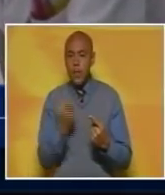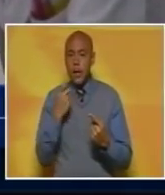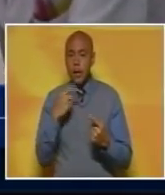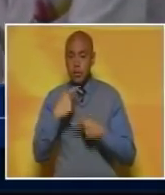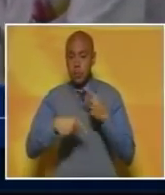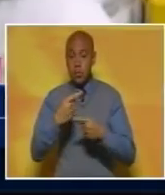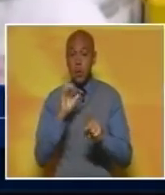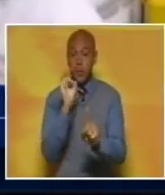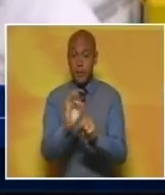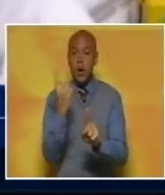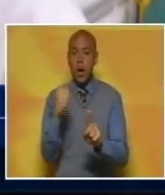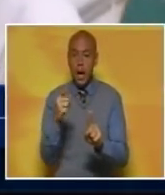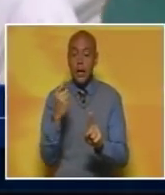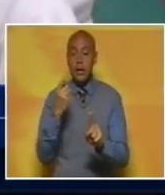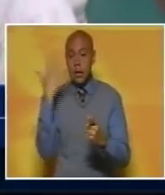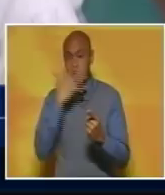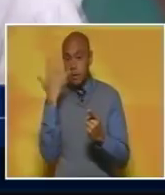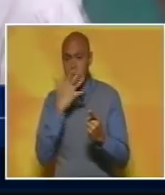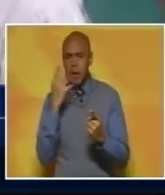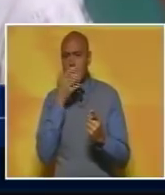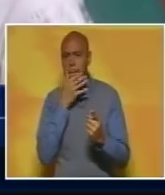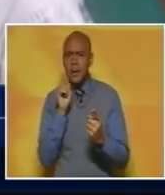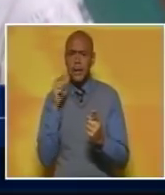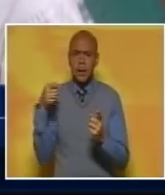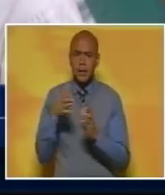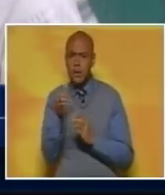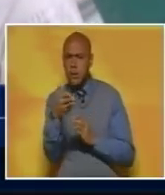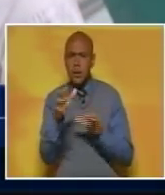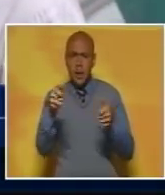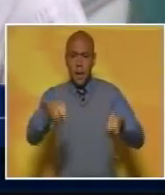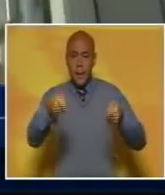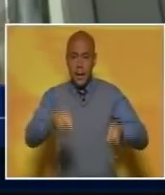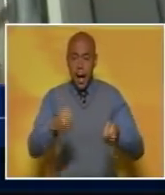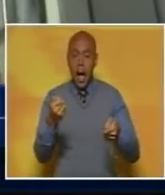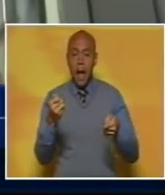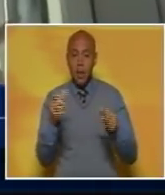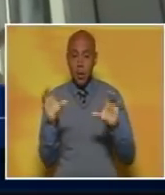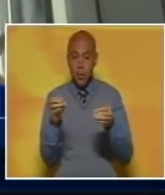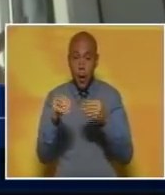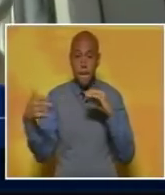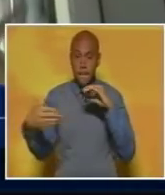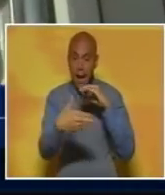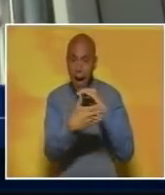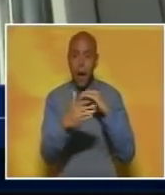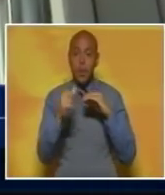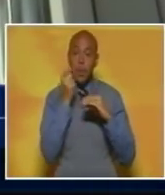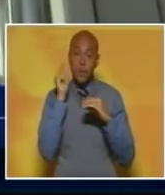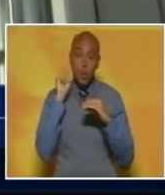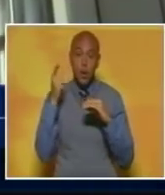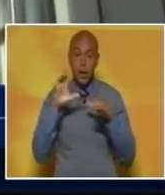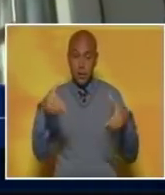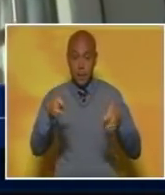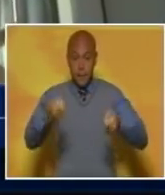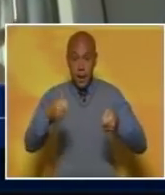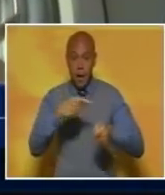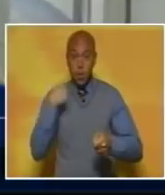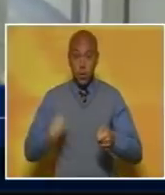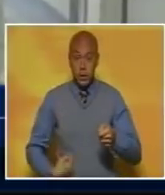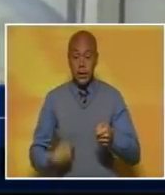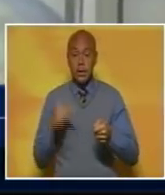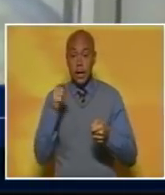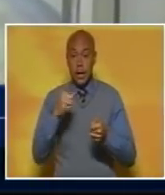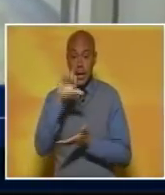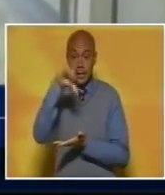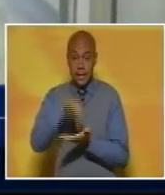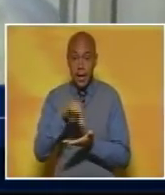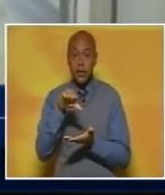pero la hipótesis sobre el origen apuntaba a un mercado de mariscos y pescados de la ciudad de Wuhan, en el